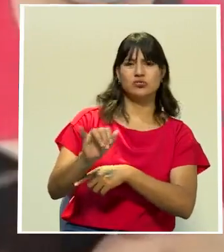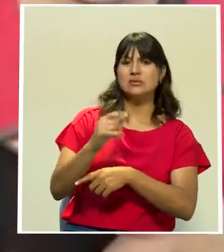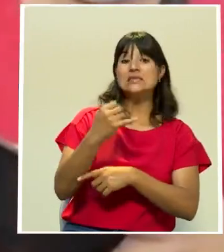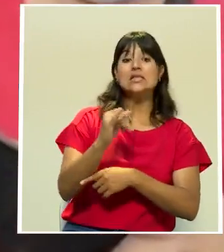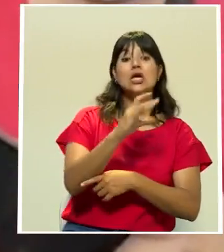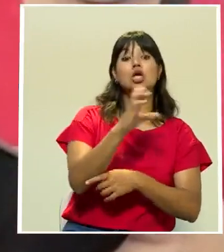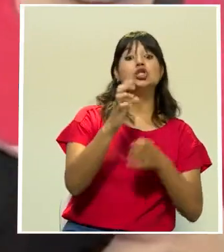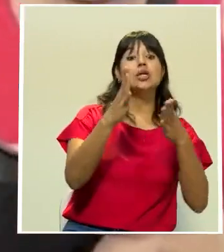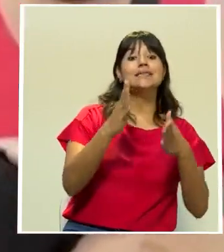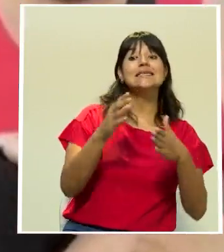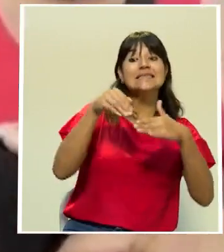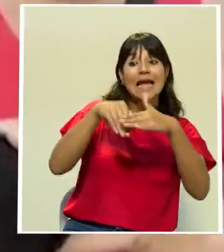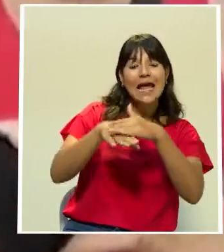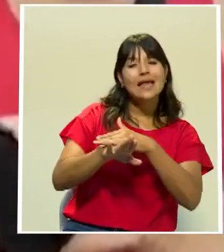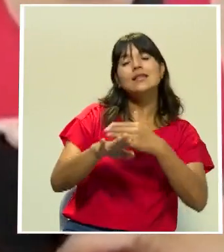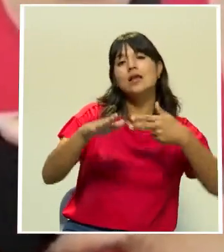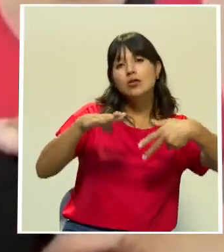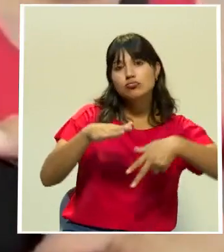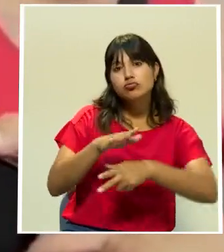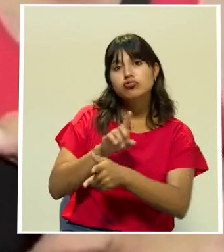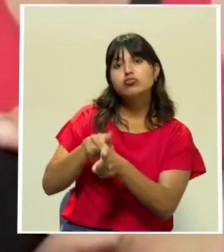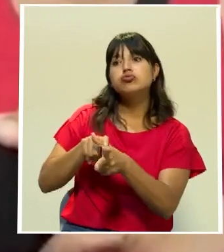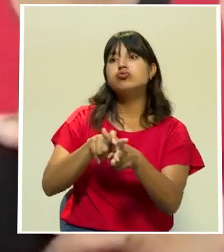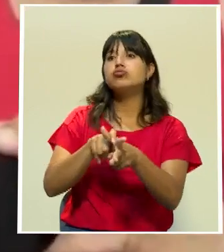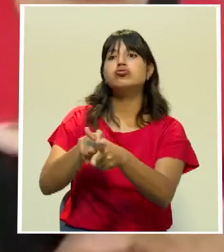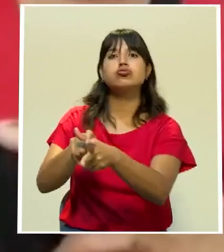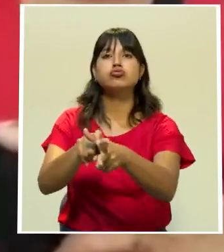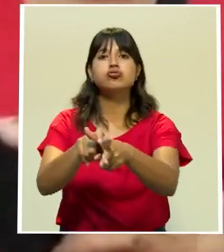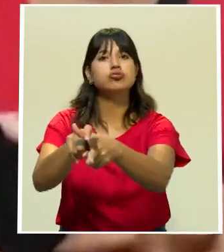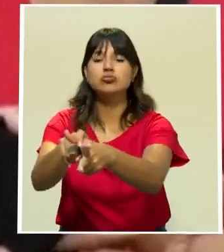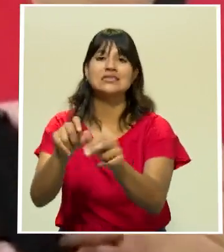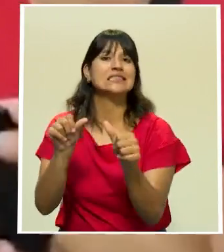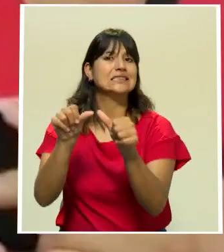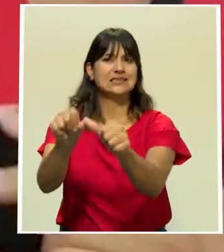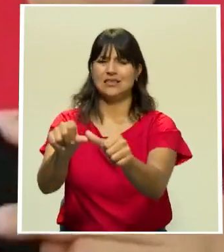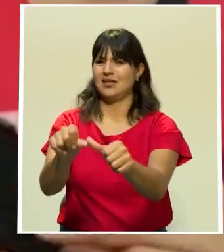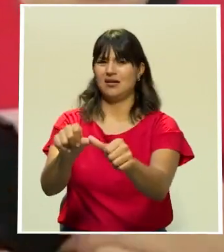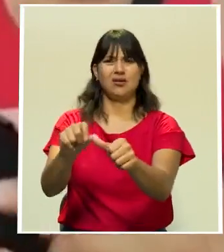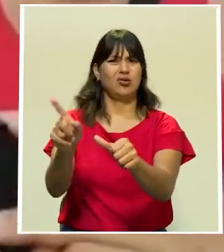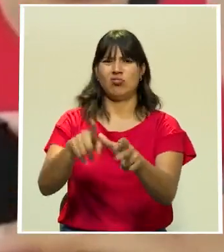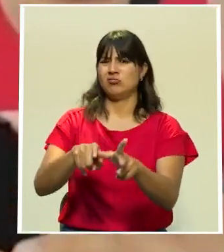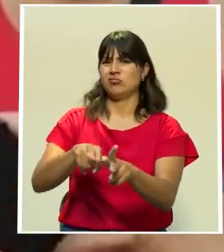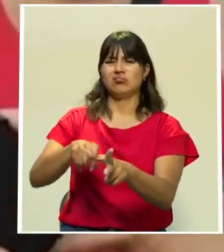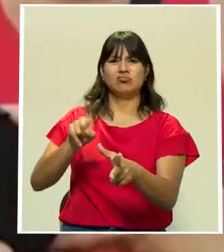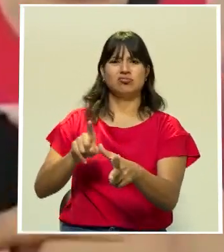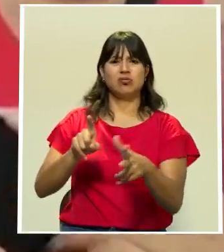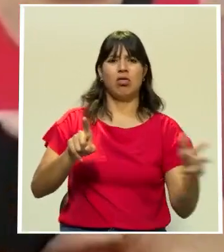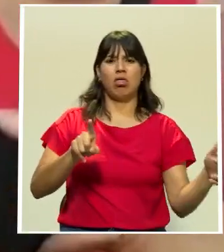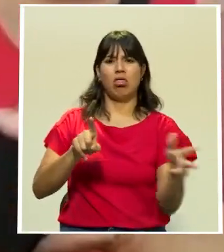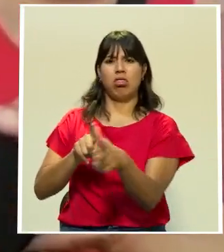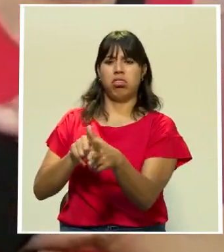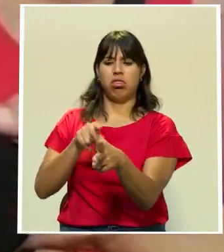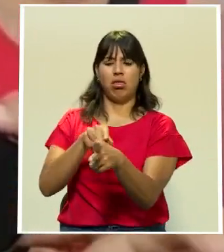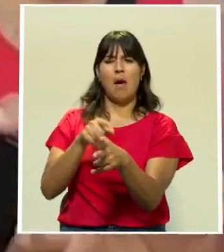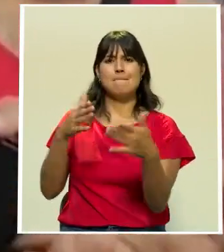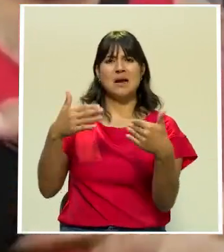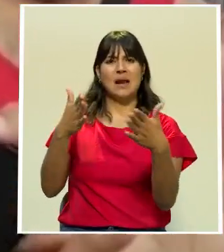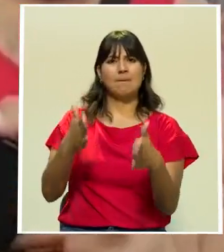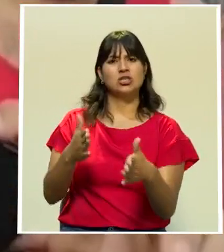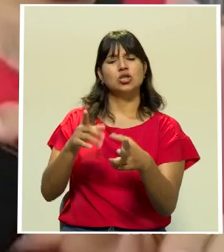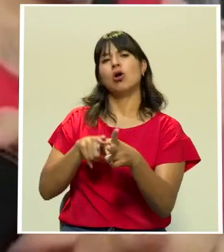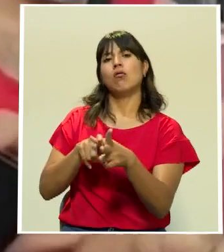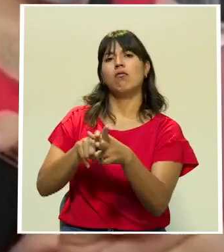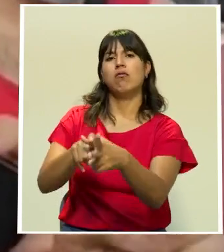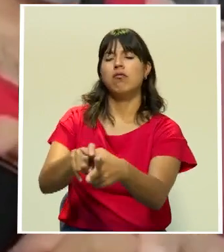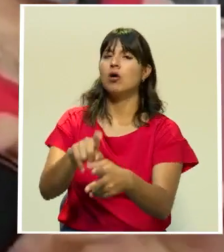Howard y el Howard cargue a Franfield, eso es un cabotaje. Pero cuando uno viene aquí, desalmacena, paga los impuestos, el cliente ya, es